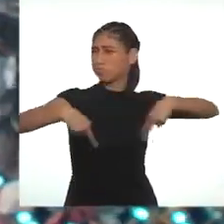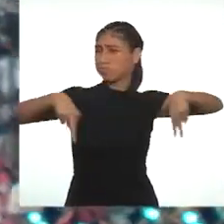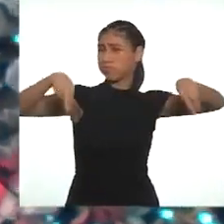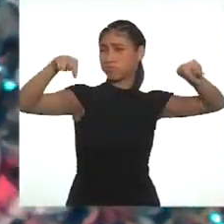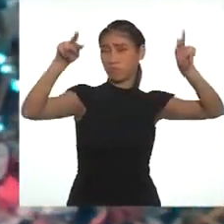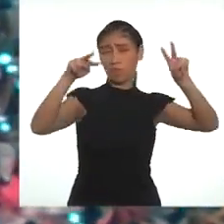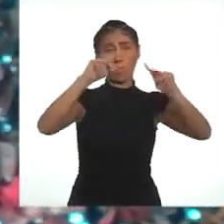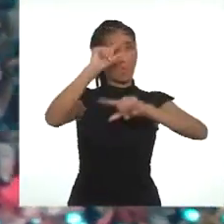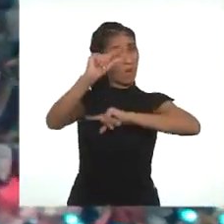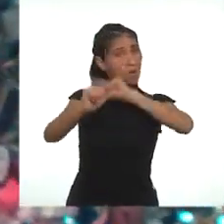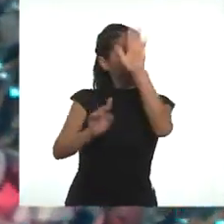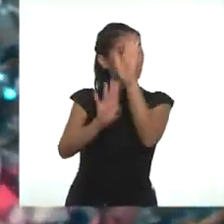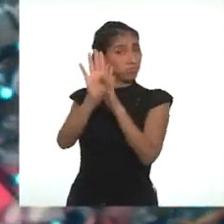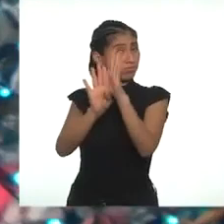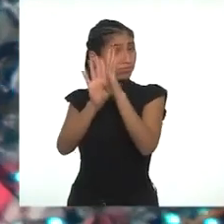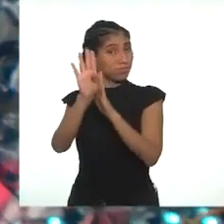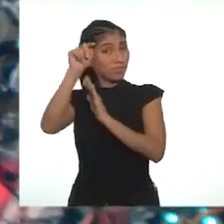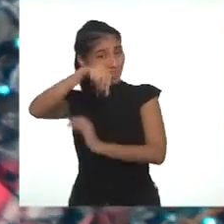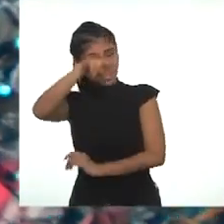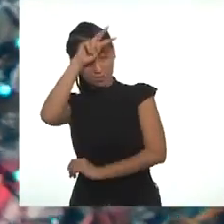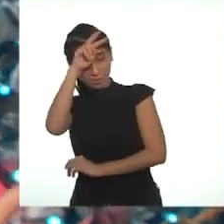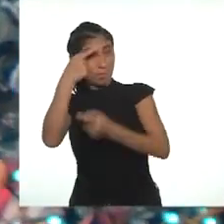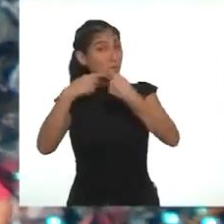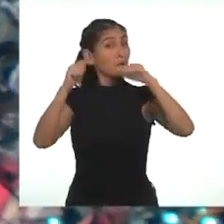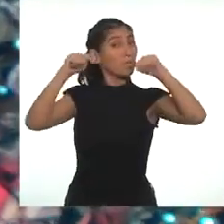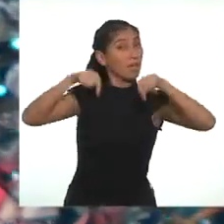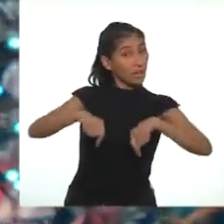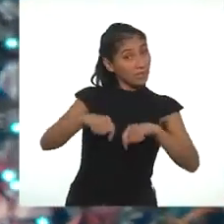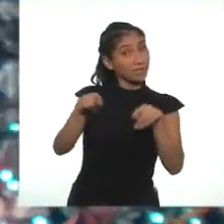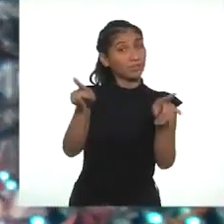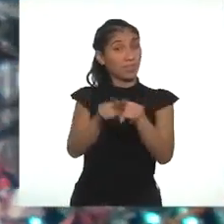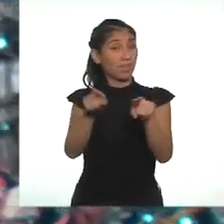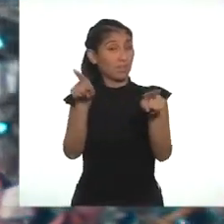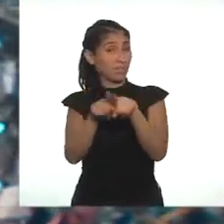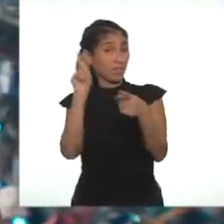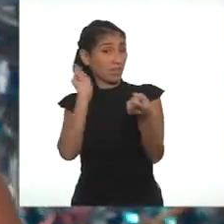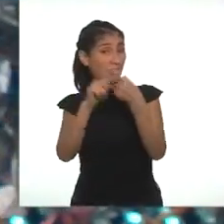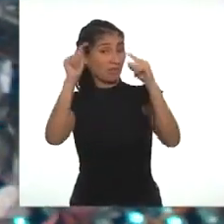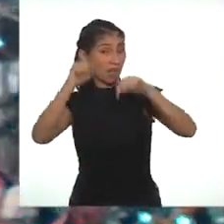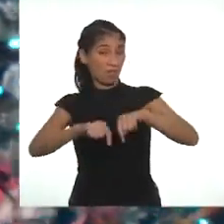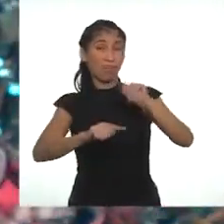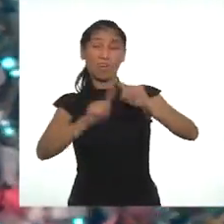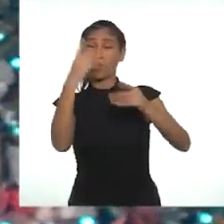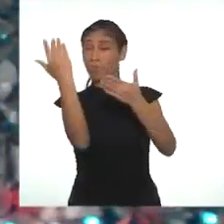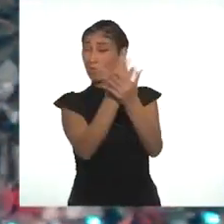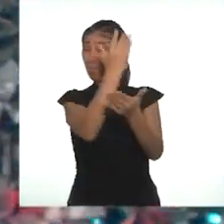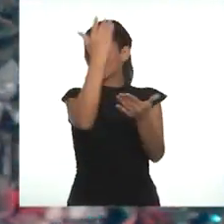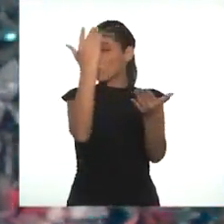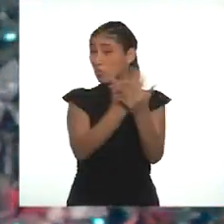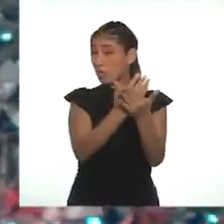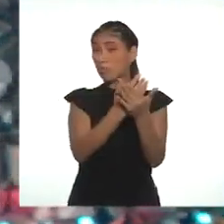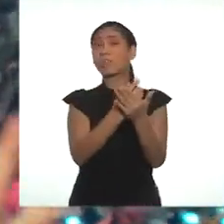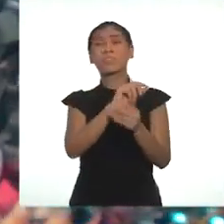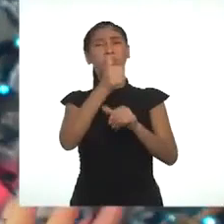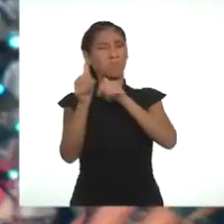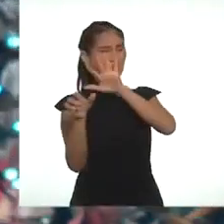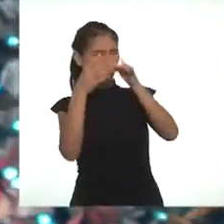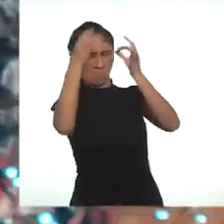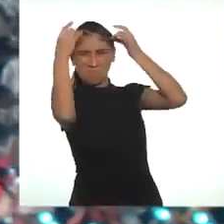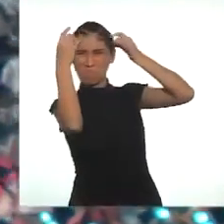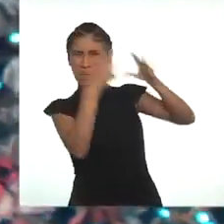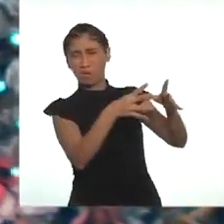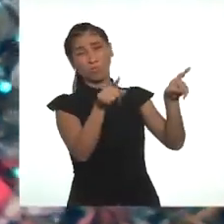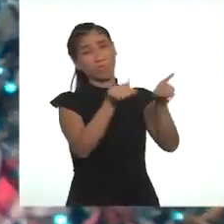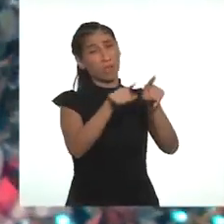hemos avanzado y mejorado como país, pero que aún existen problemas de discriminación y salud y que se han